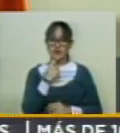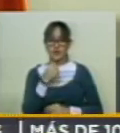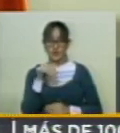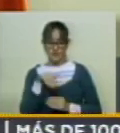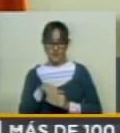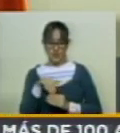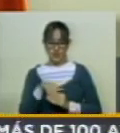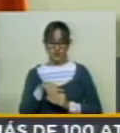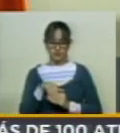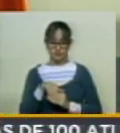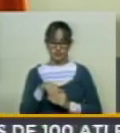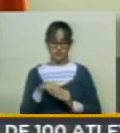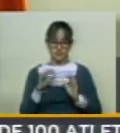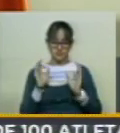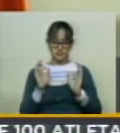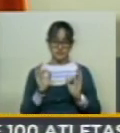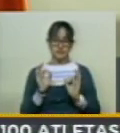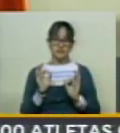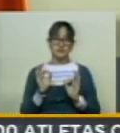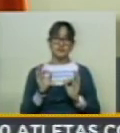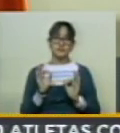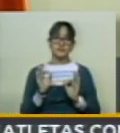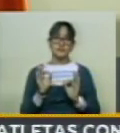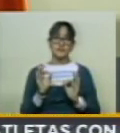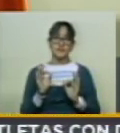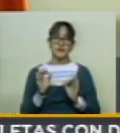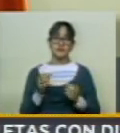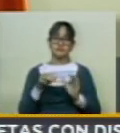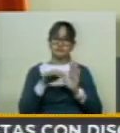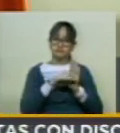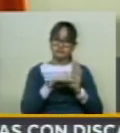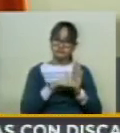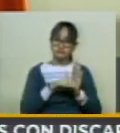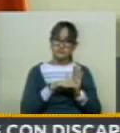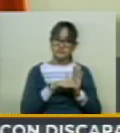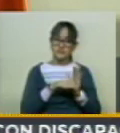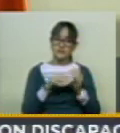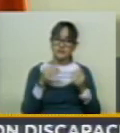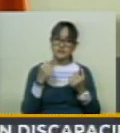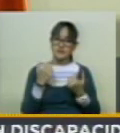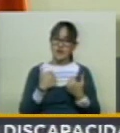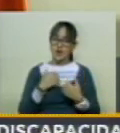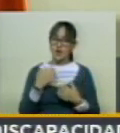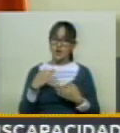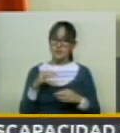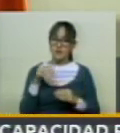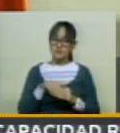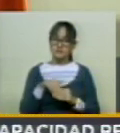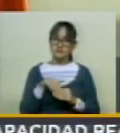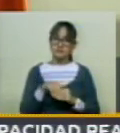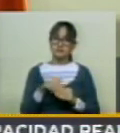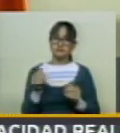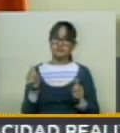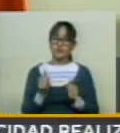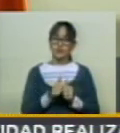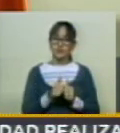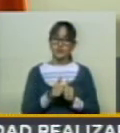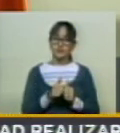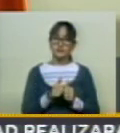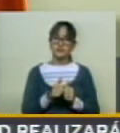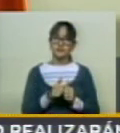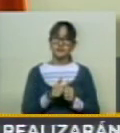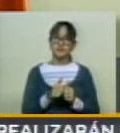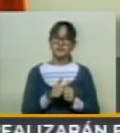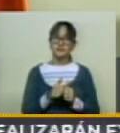del voto, y en este sentido ratificamos las condiciones para el ejercicio del voto con acompañante que ha regido desde